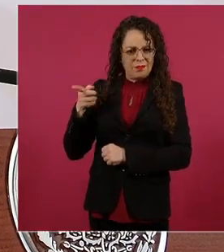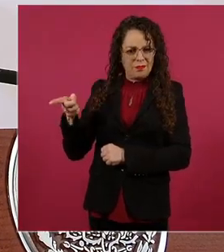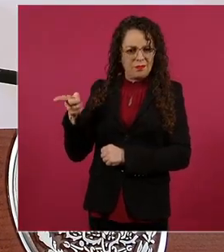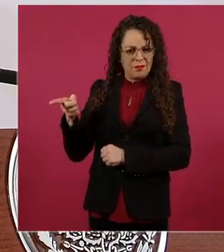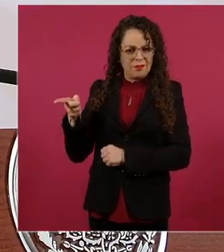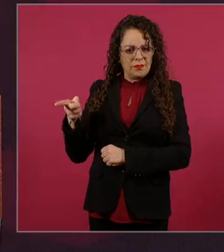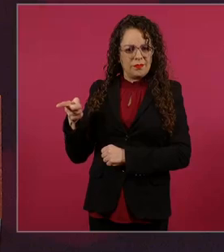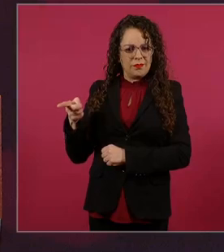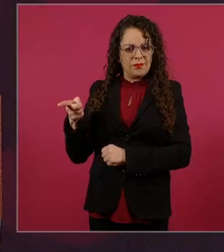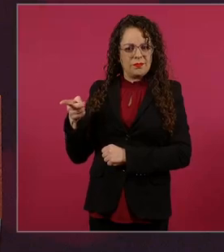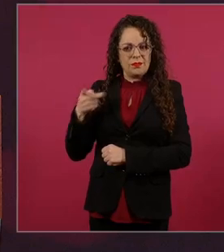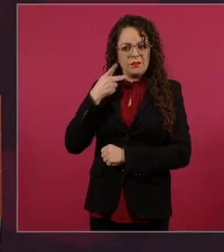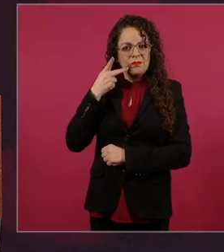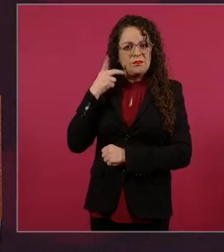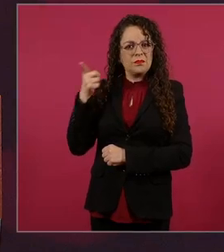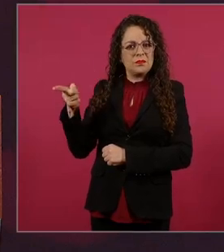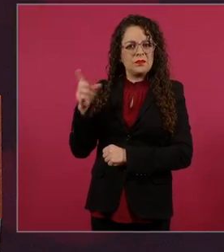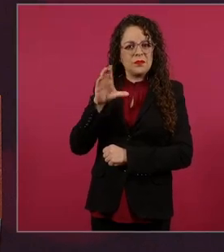decía